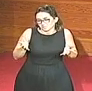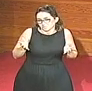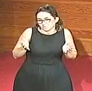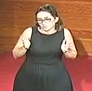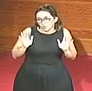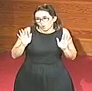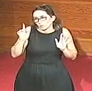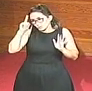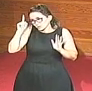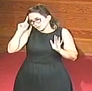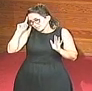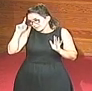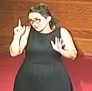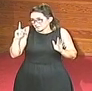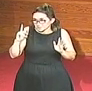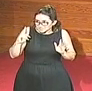no sé hasta qué punto